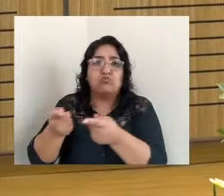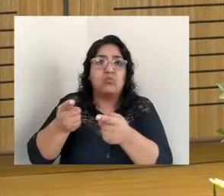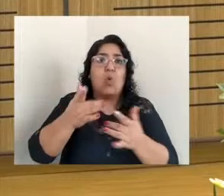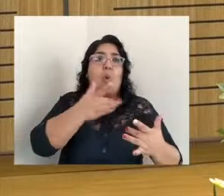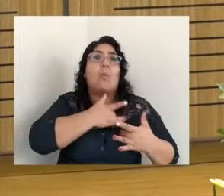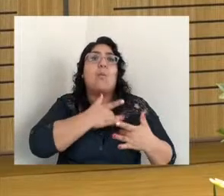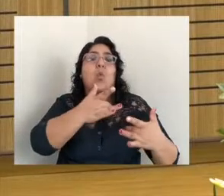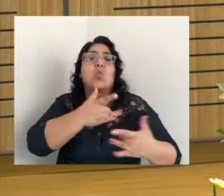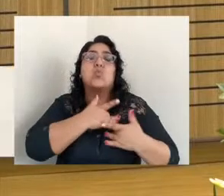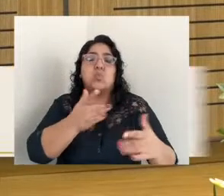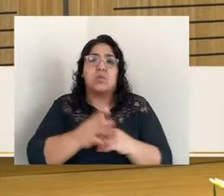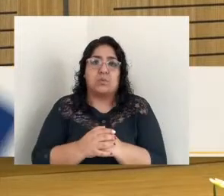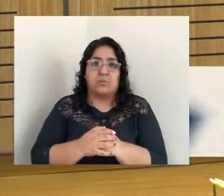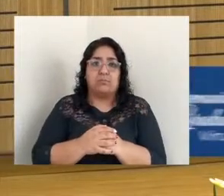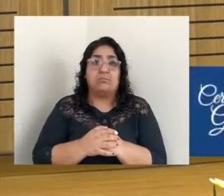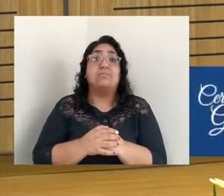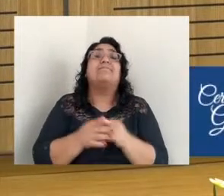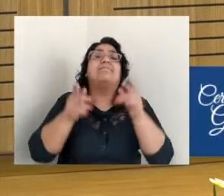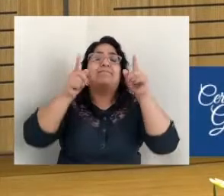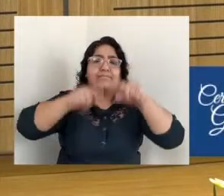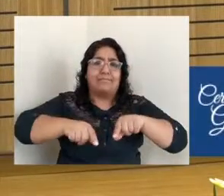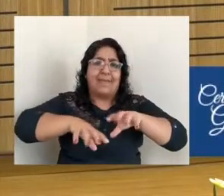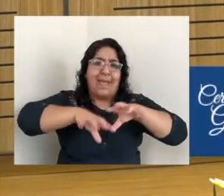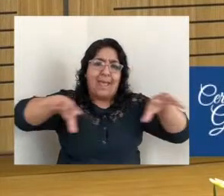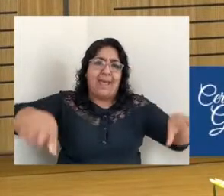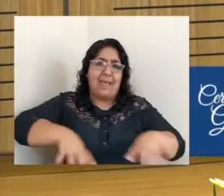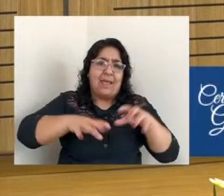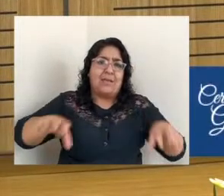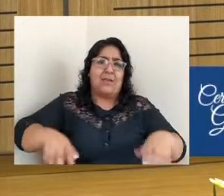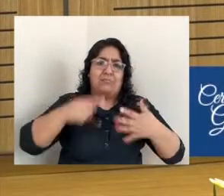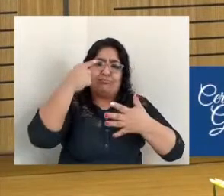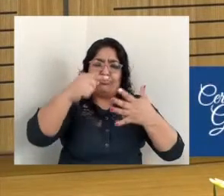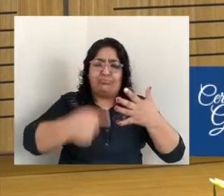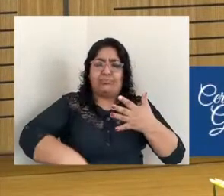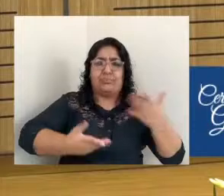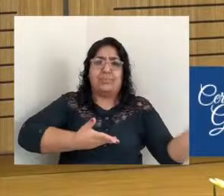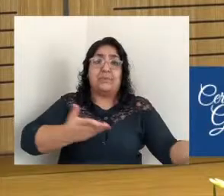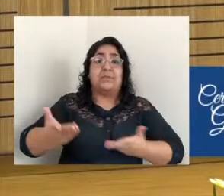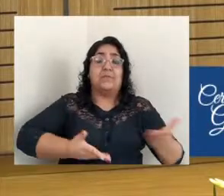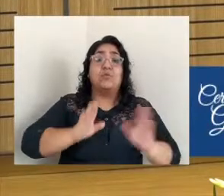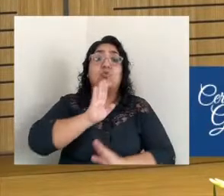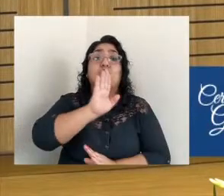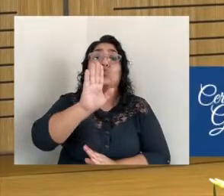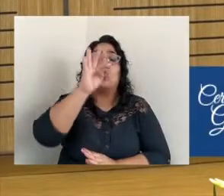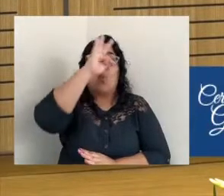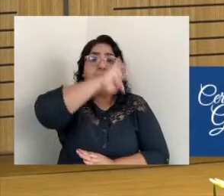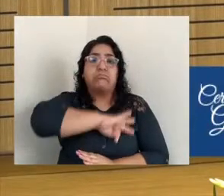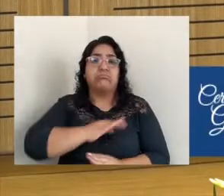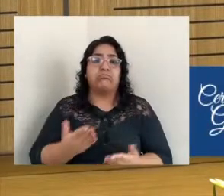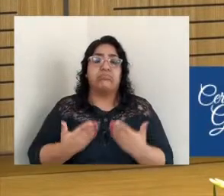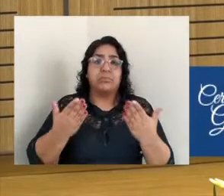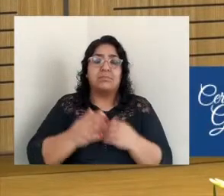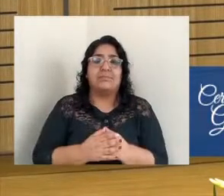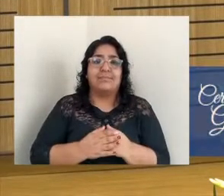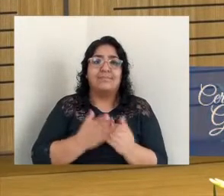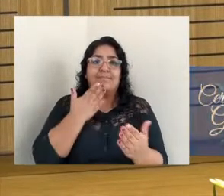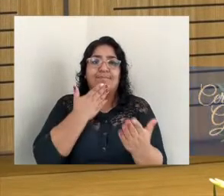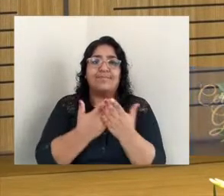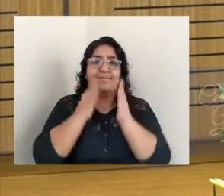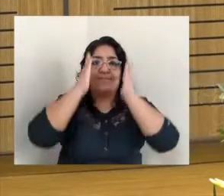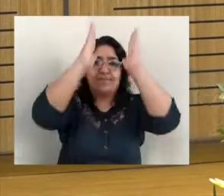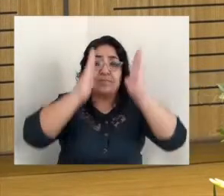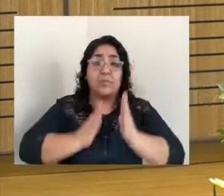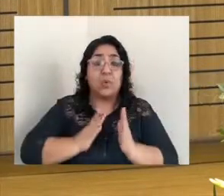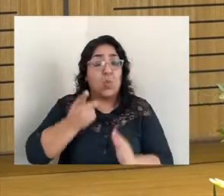en voluntariado mariano y un sinnúmero de acciones y servicios para su beneficio. Agradezco su atención